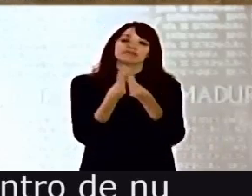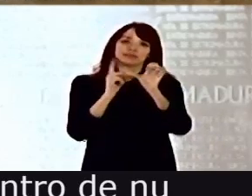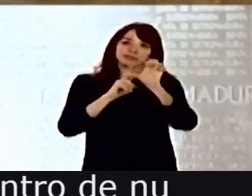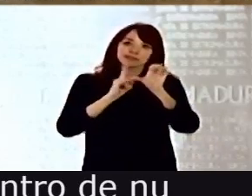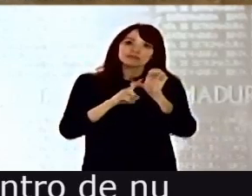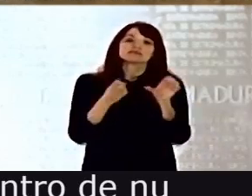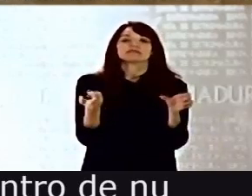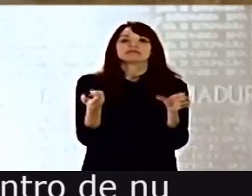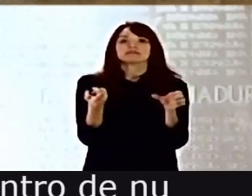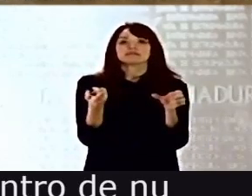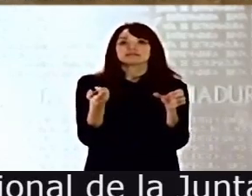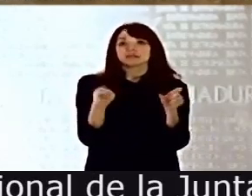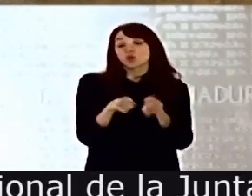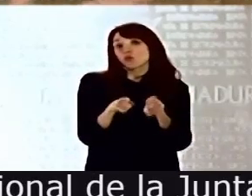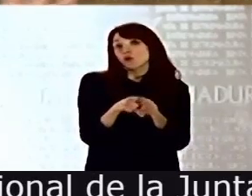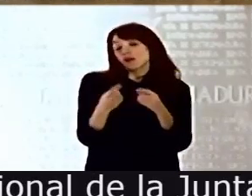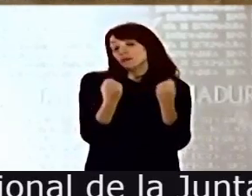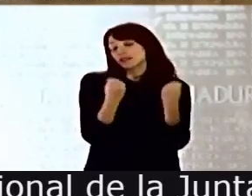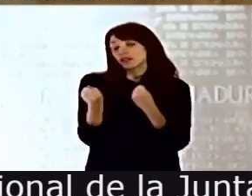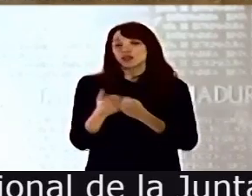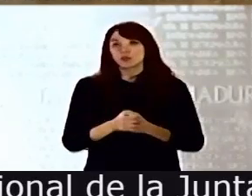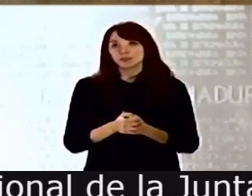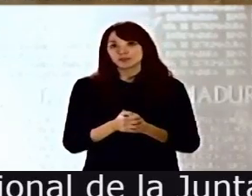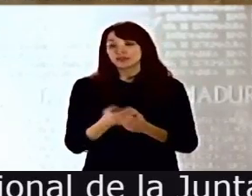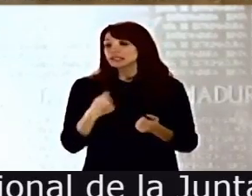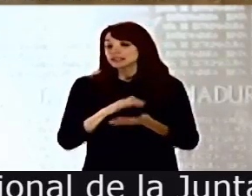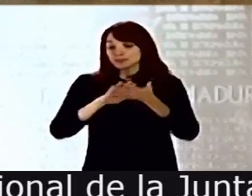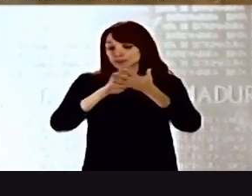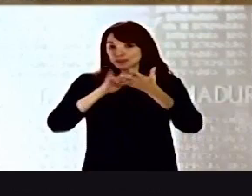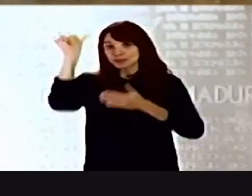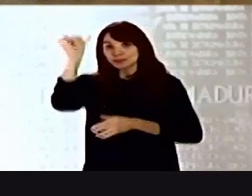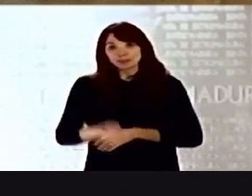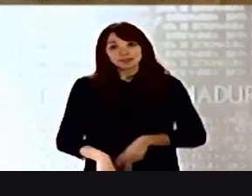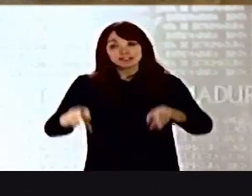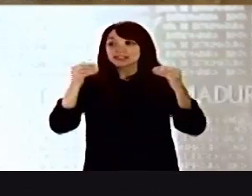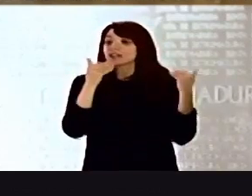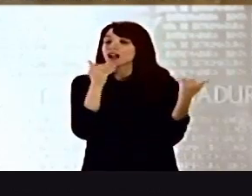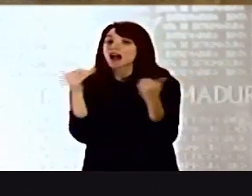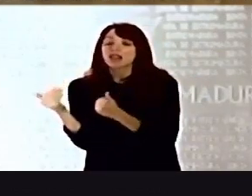es esta administración. Y con esto termino y les agradezco.